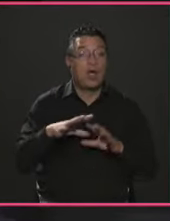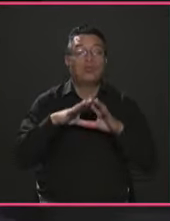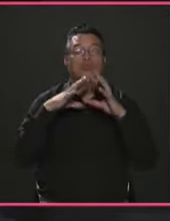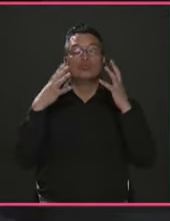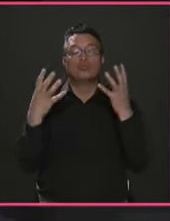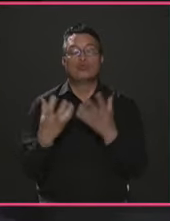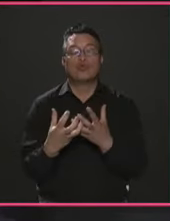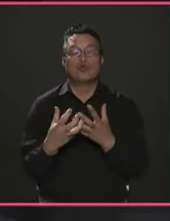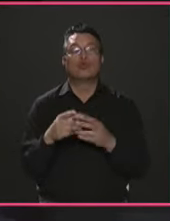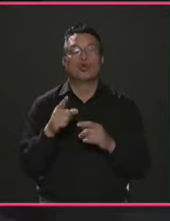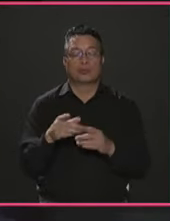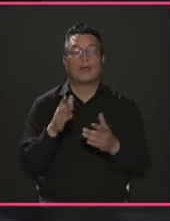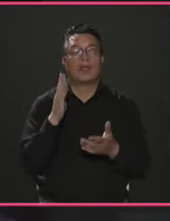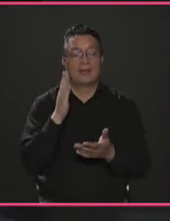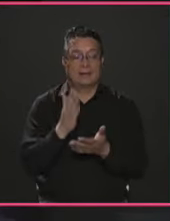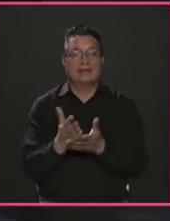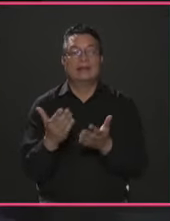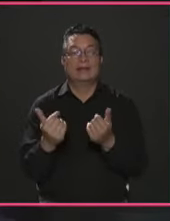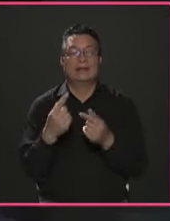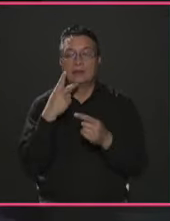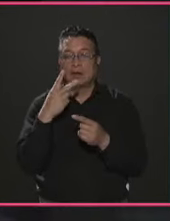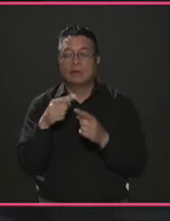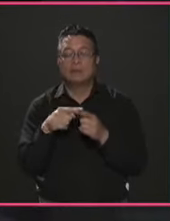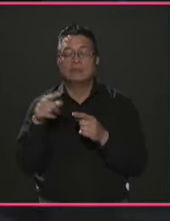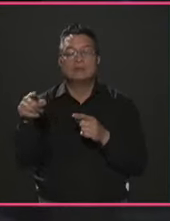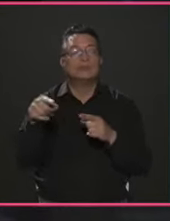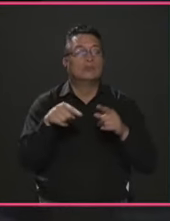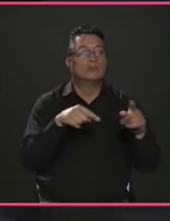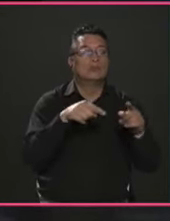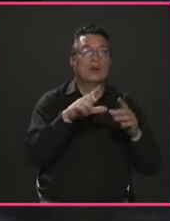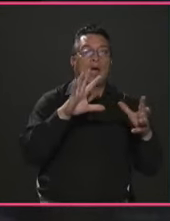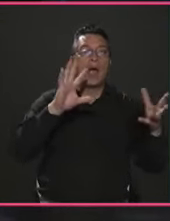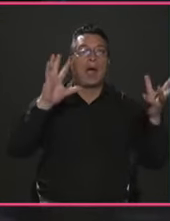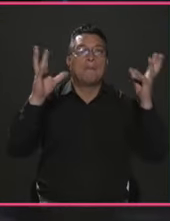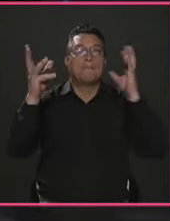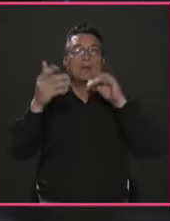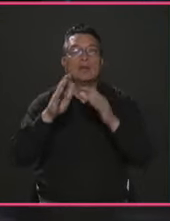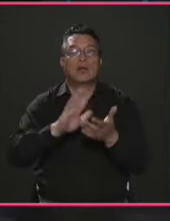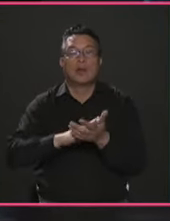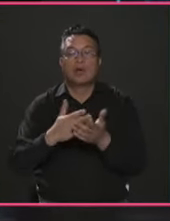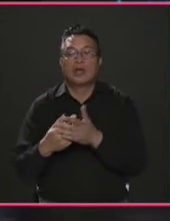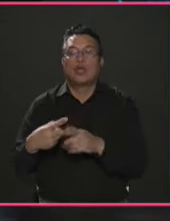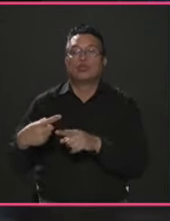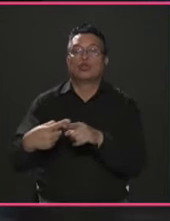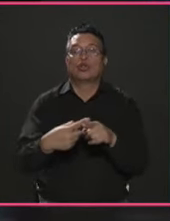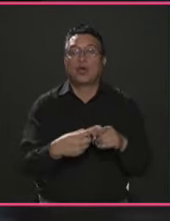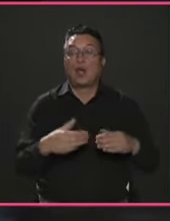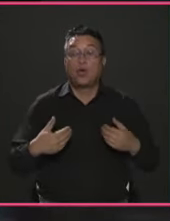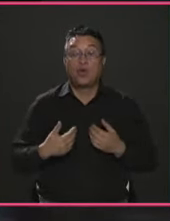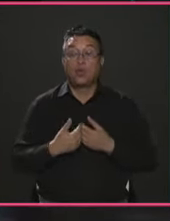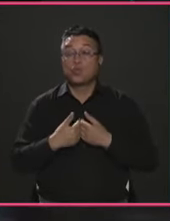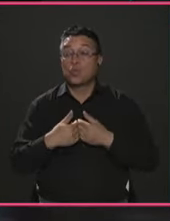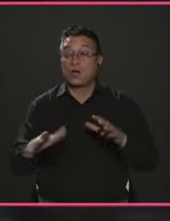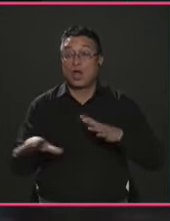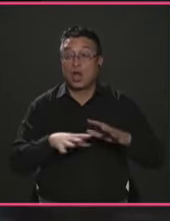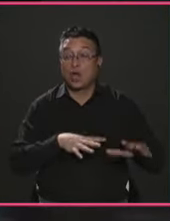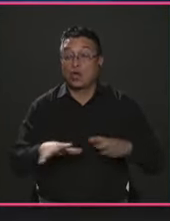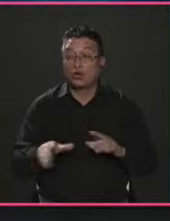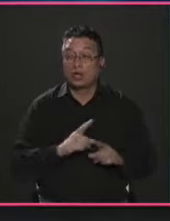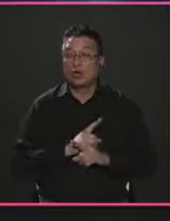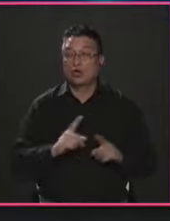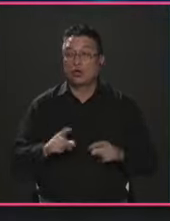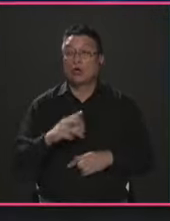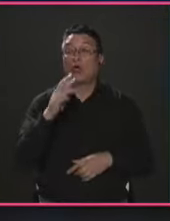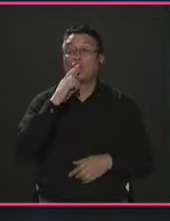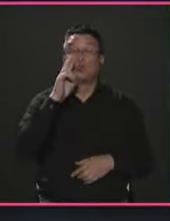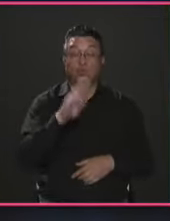está exigiendo trazabilidad trazabilidad ambiental y social por lo tanto no es cualquier producción en el sur